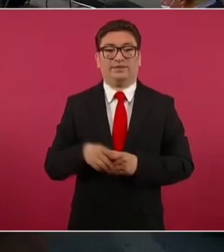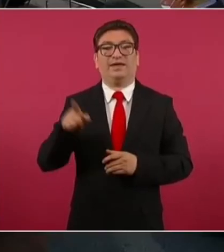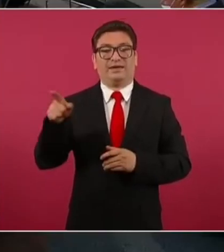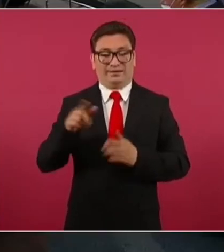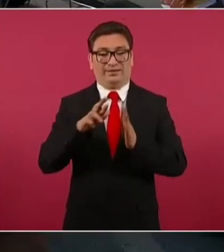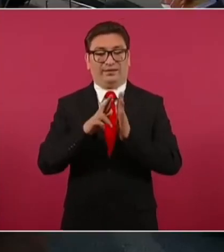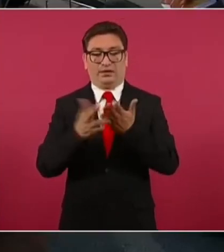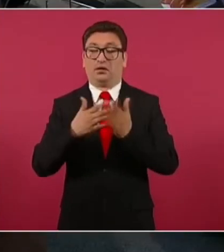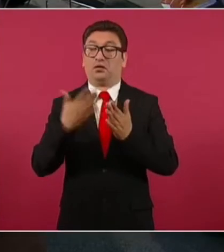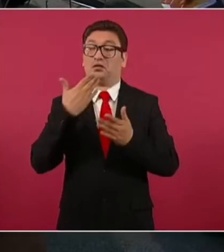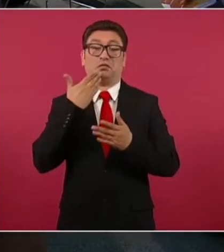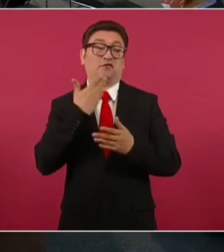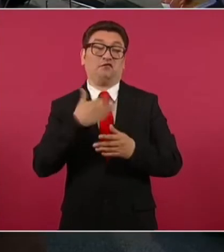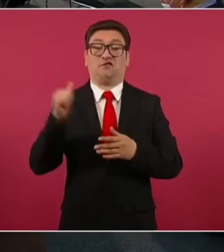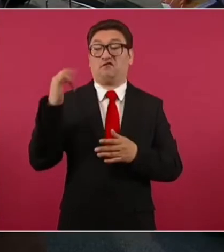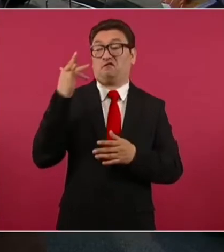famosas y frívolas,